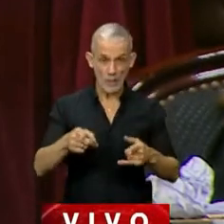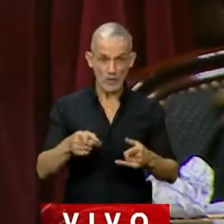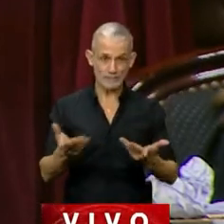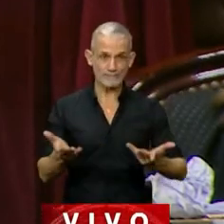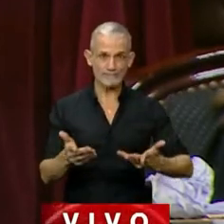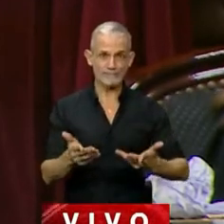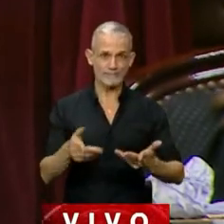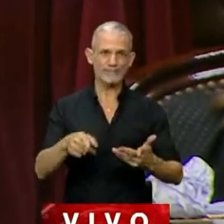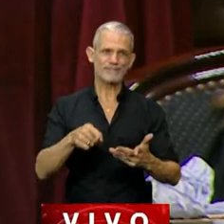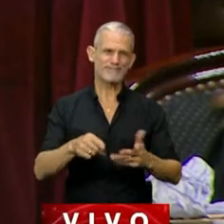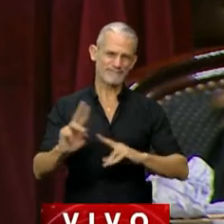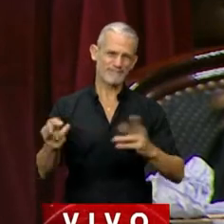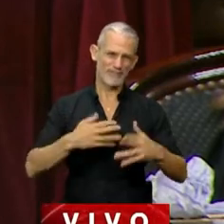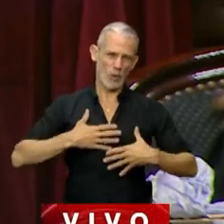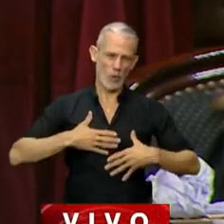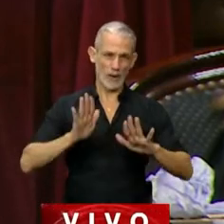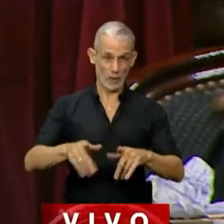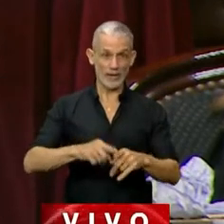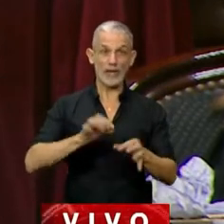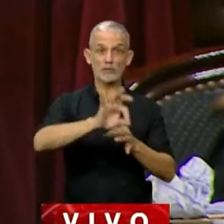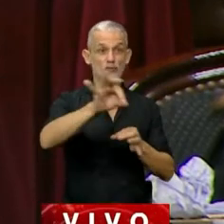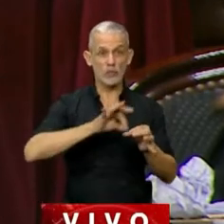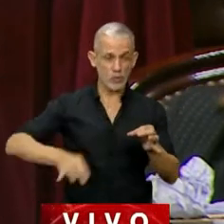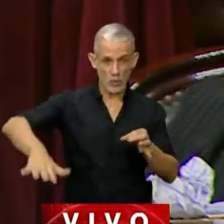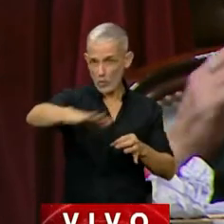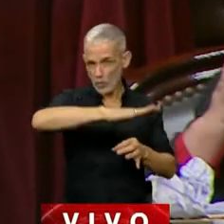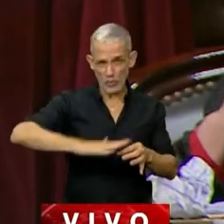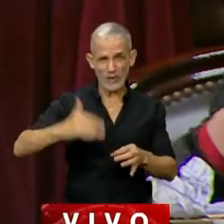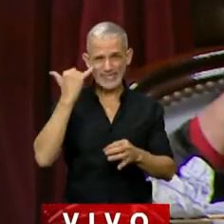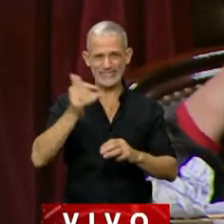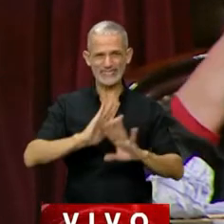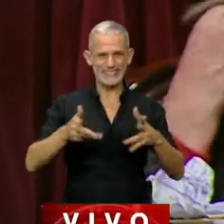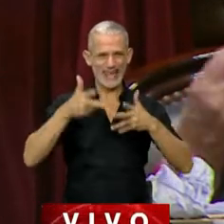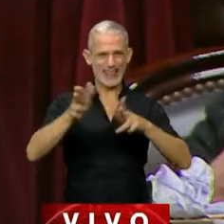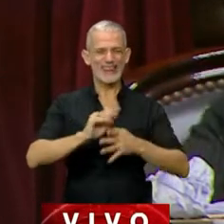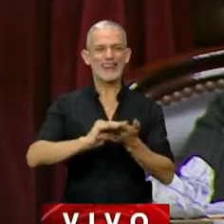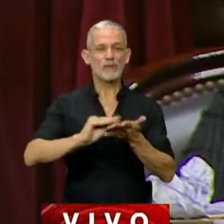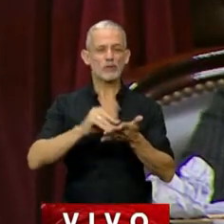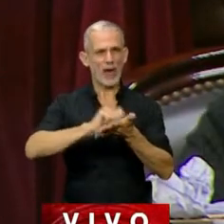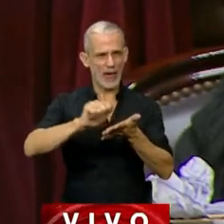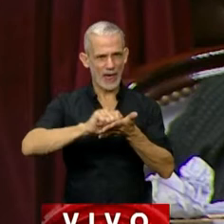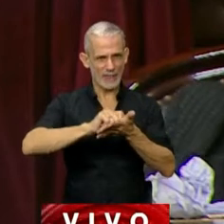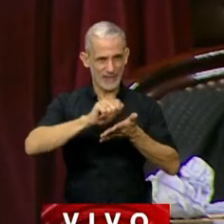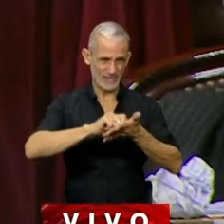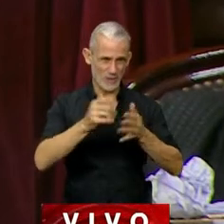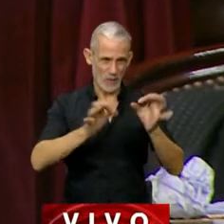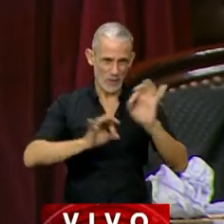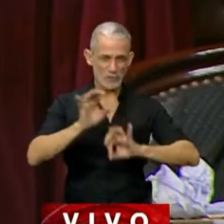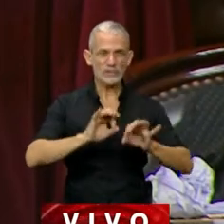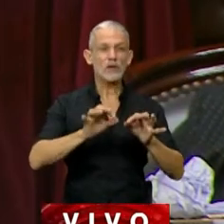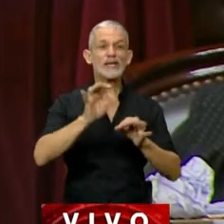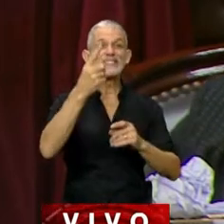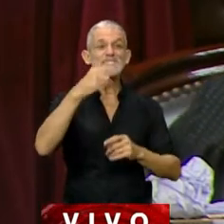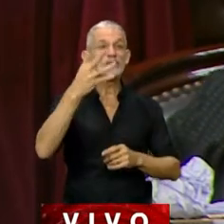Por ser la zona donde descansan los restos. La superficie comprenderá, como ya dijo la diputada autora del proyecto, un área